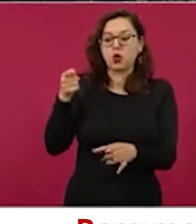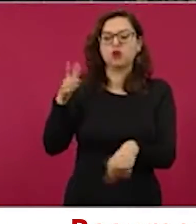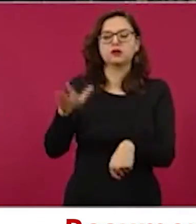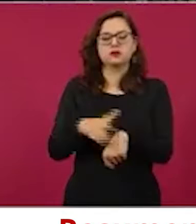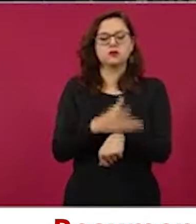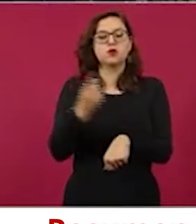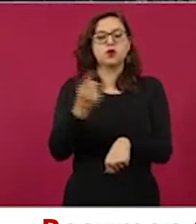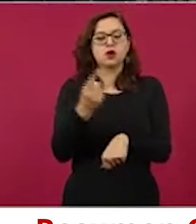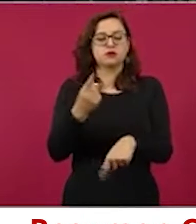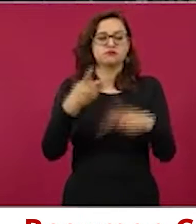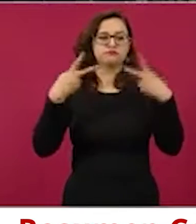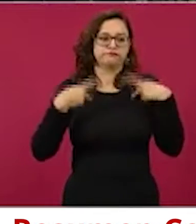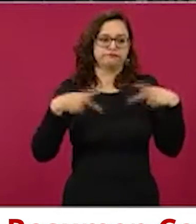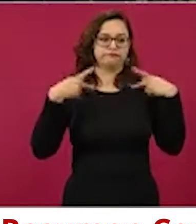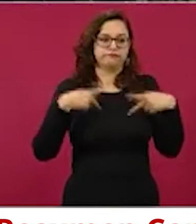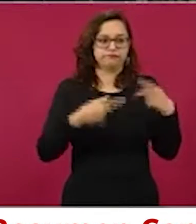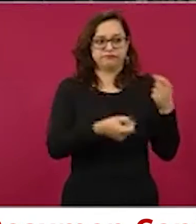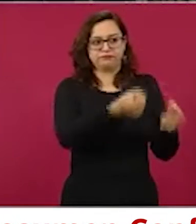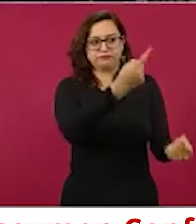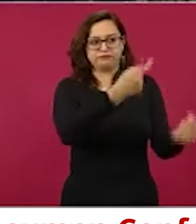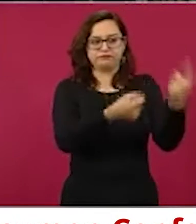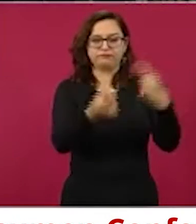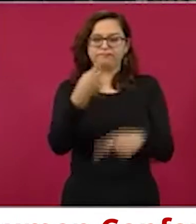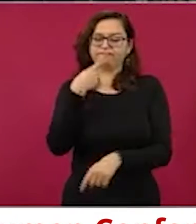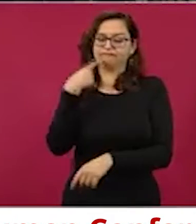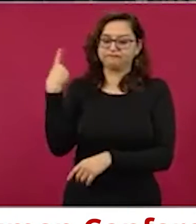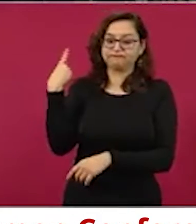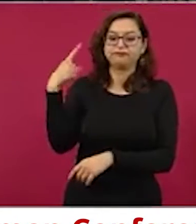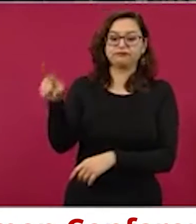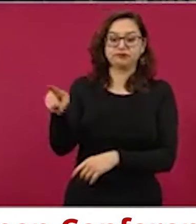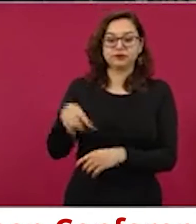las víctimas que han fallecido. Sí,